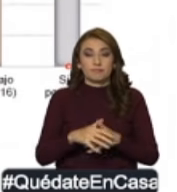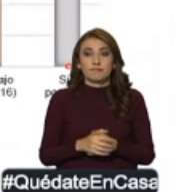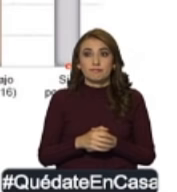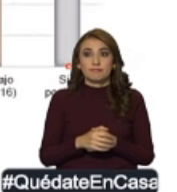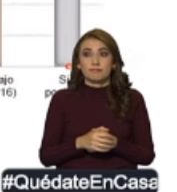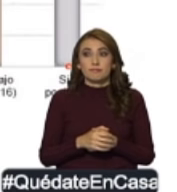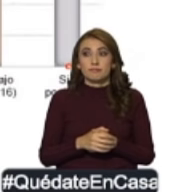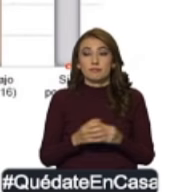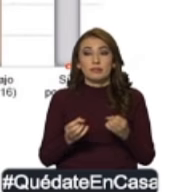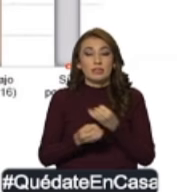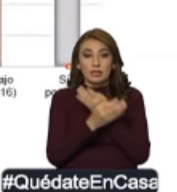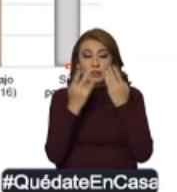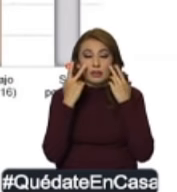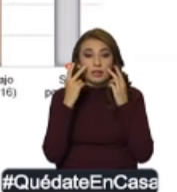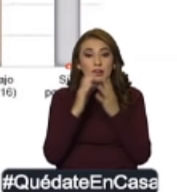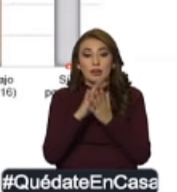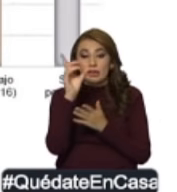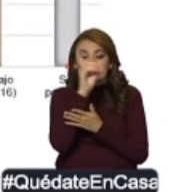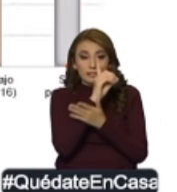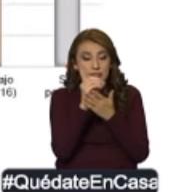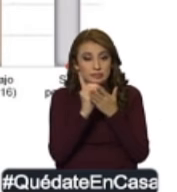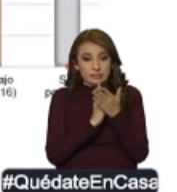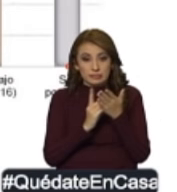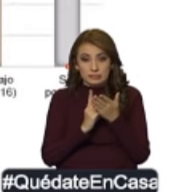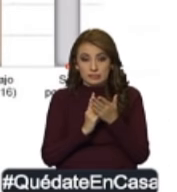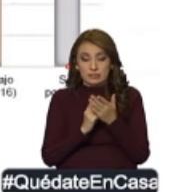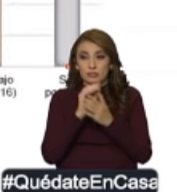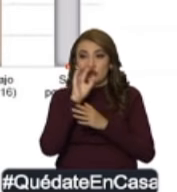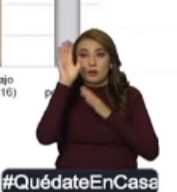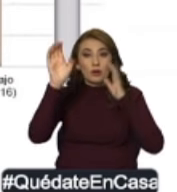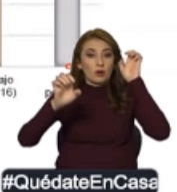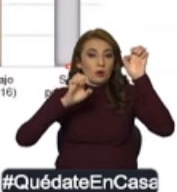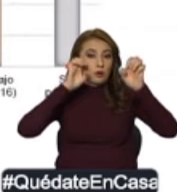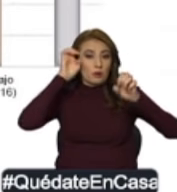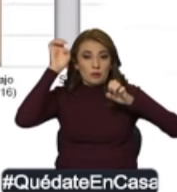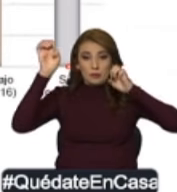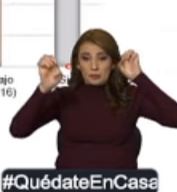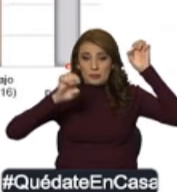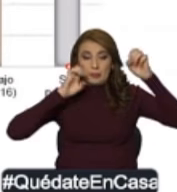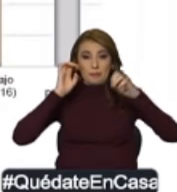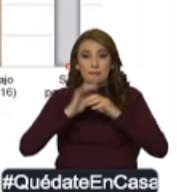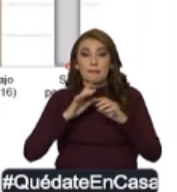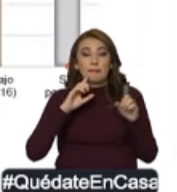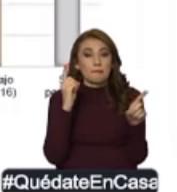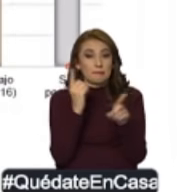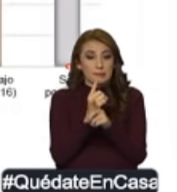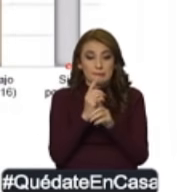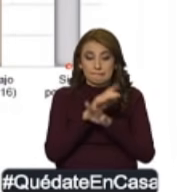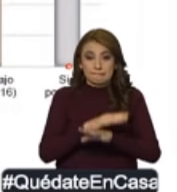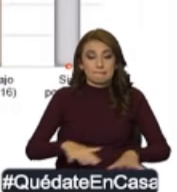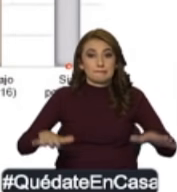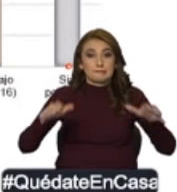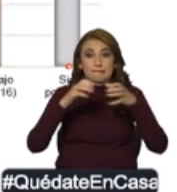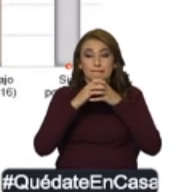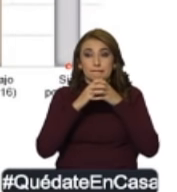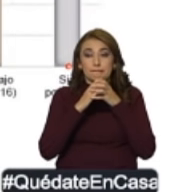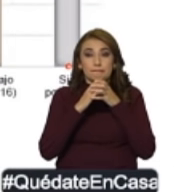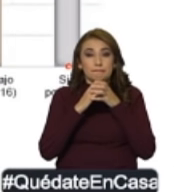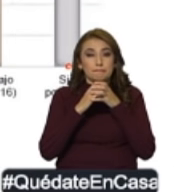Esta estratificación epidemiológica sirve para orientar de forma segmentada y de forma